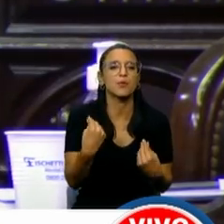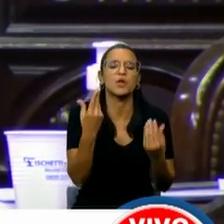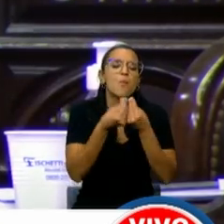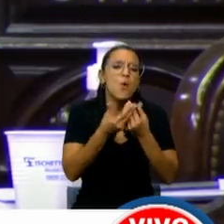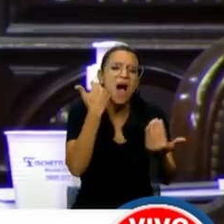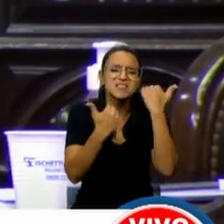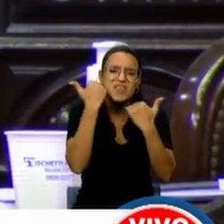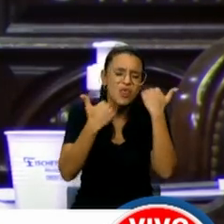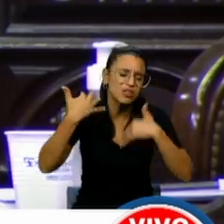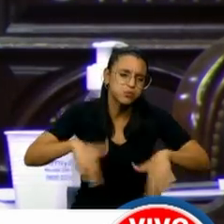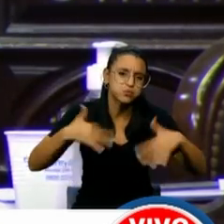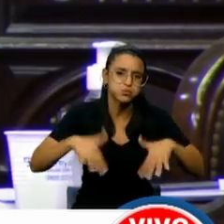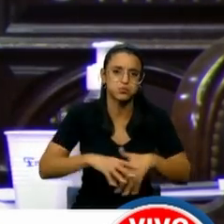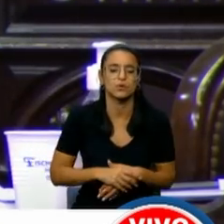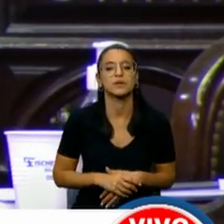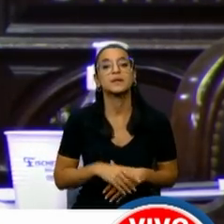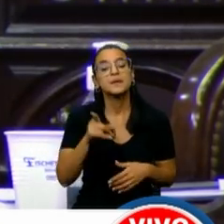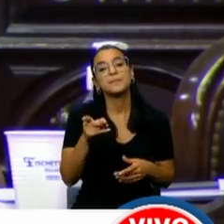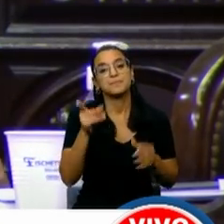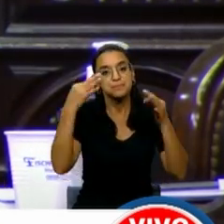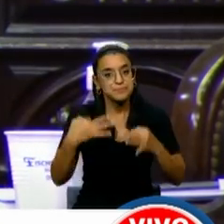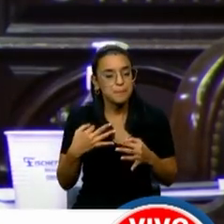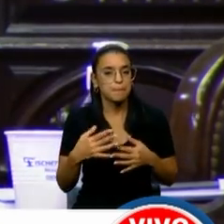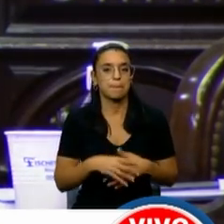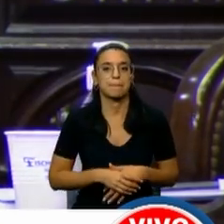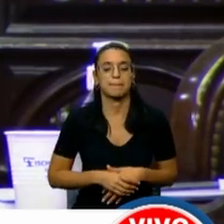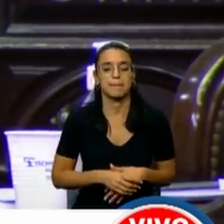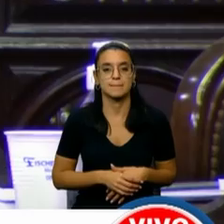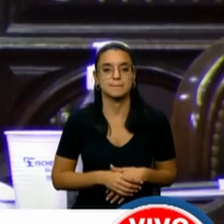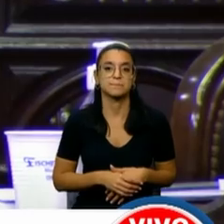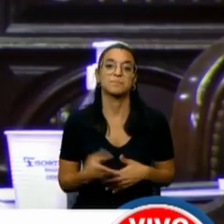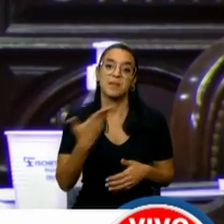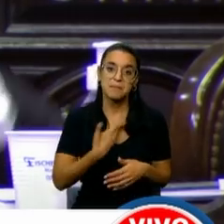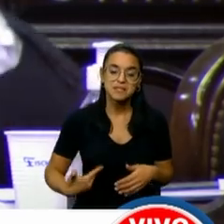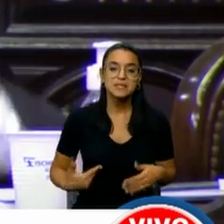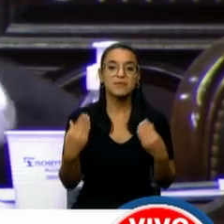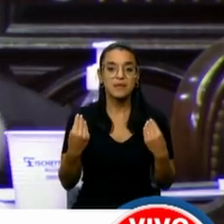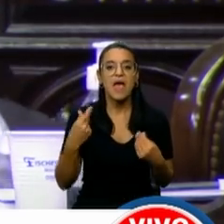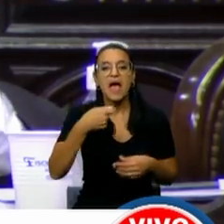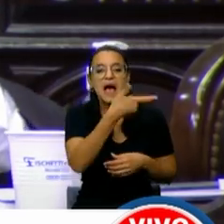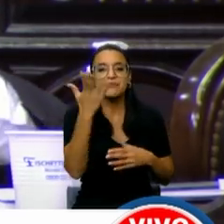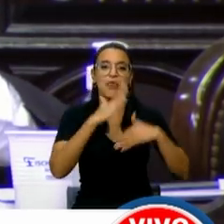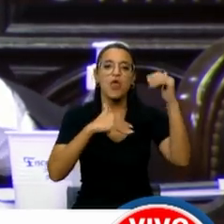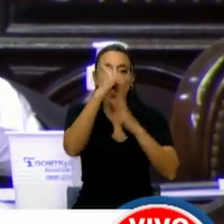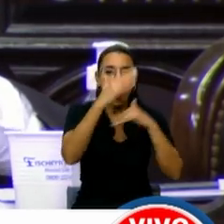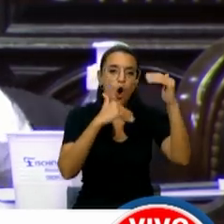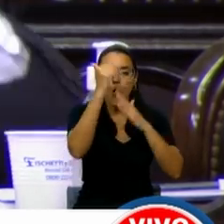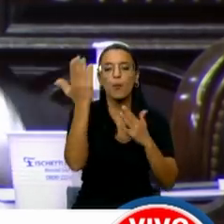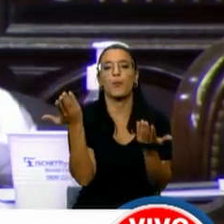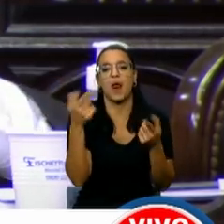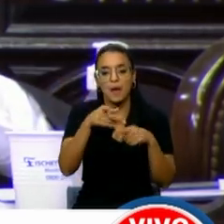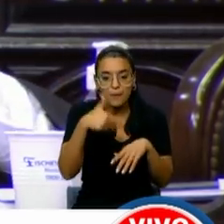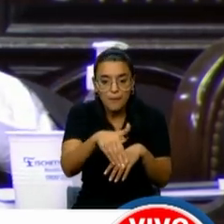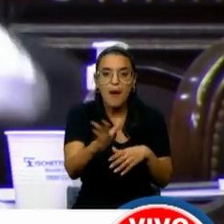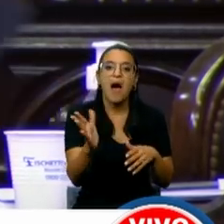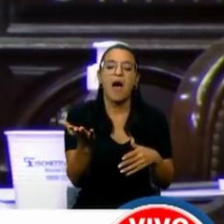que se generan en definitiva presidente tiene que ver con la cantidad de obras que están